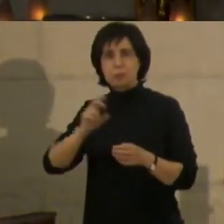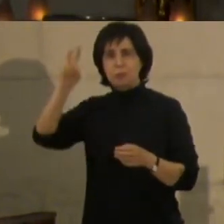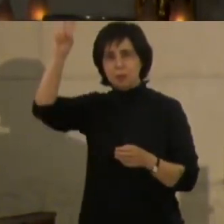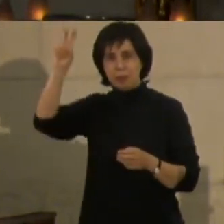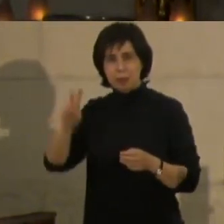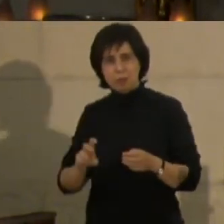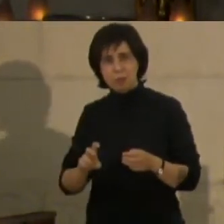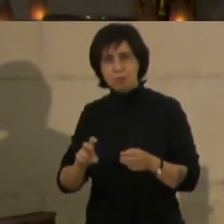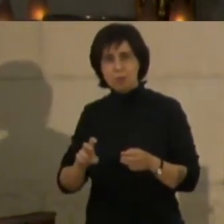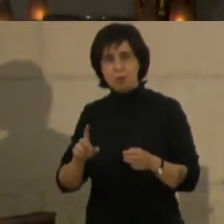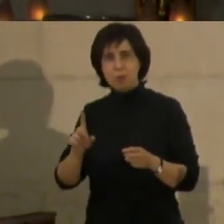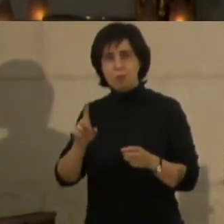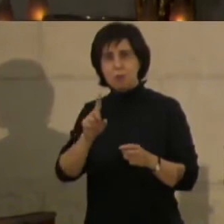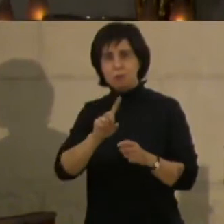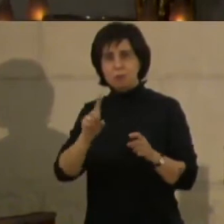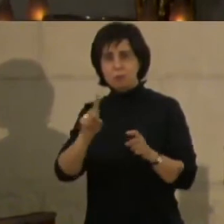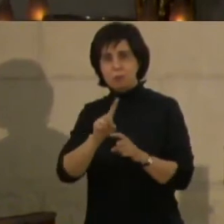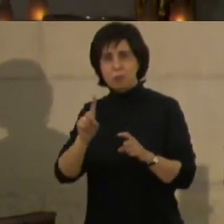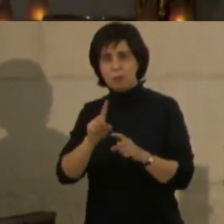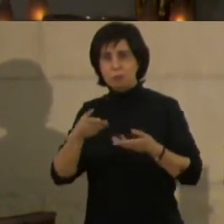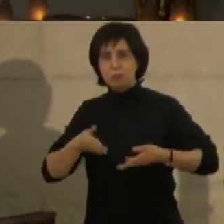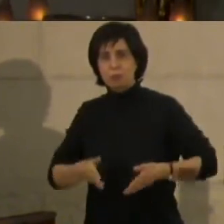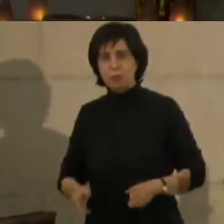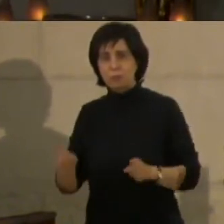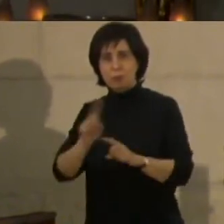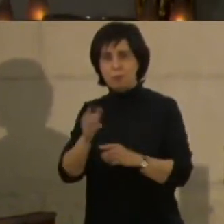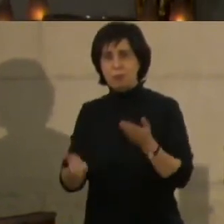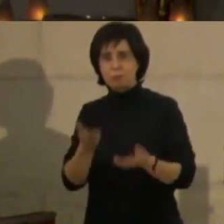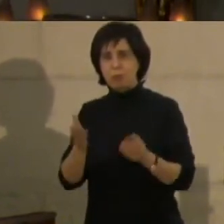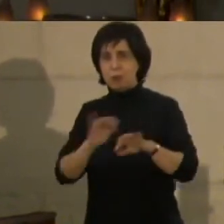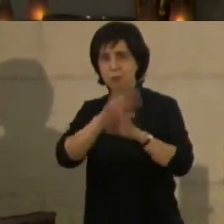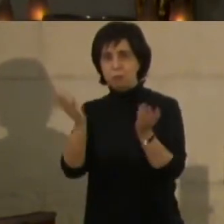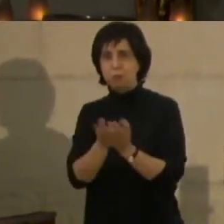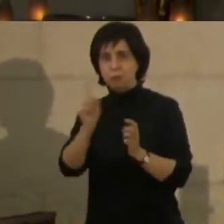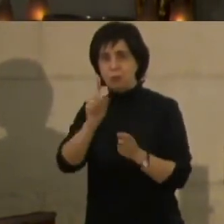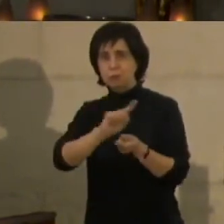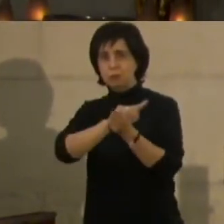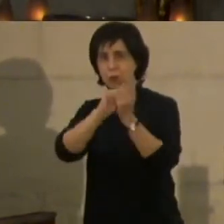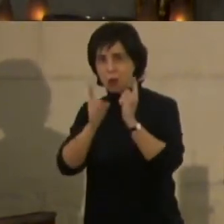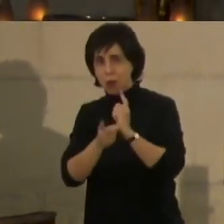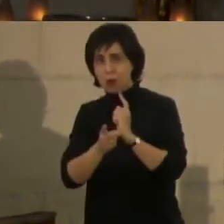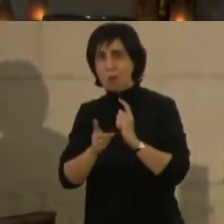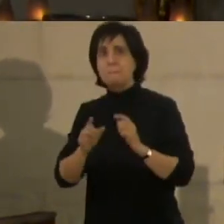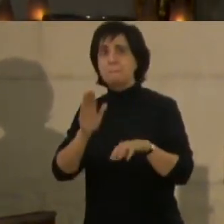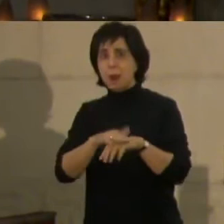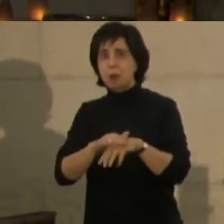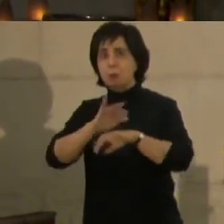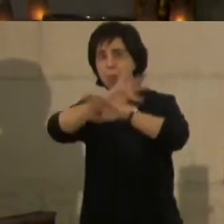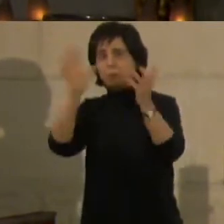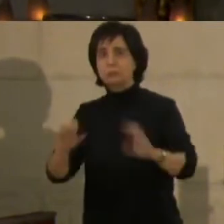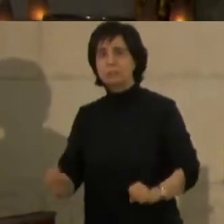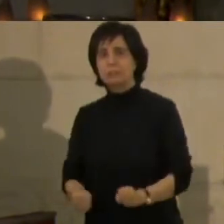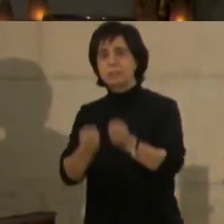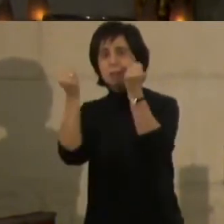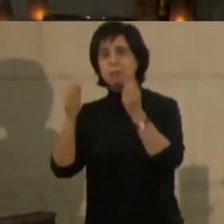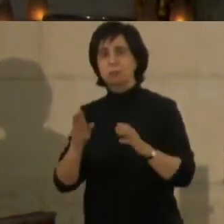venido, no envió Dios al mundo a su Hijo para juzgarle al mundo, sino para que el mundo se salve por Él?